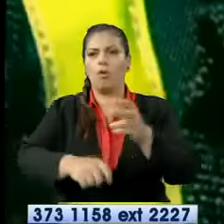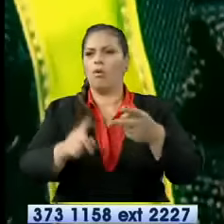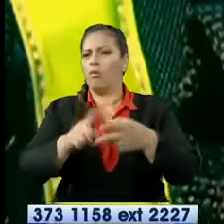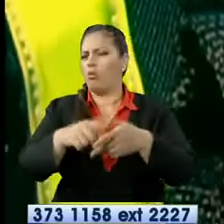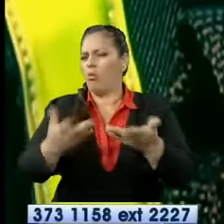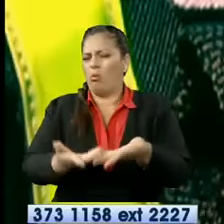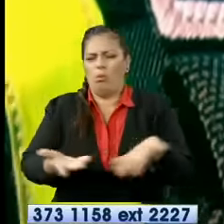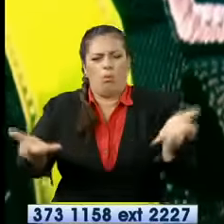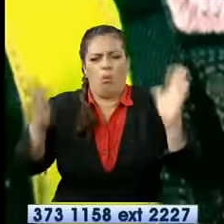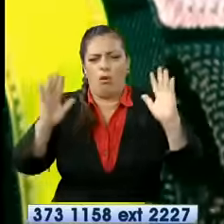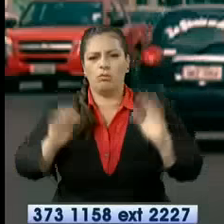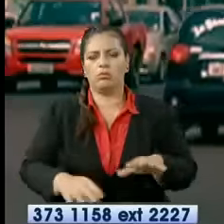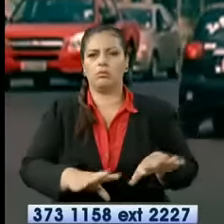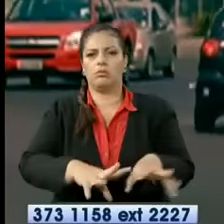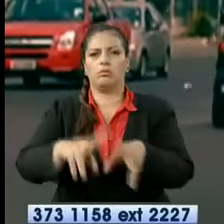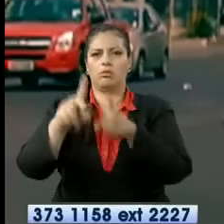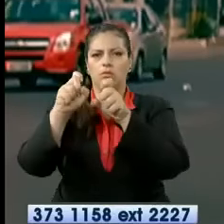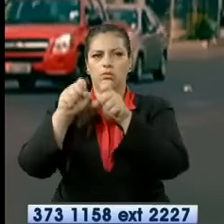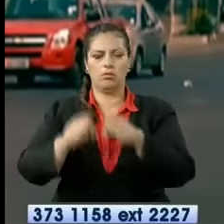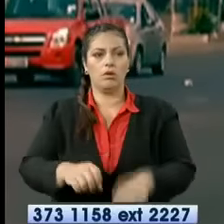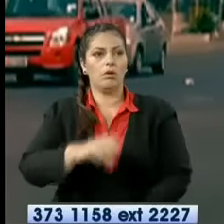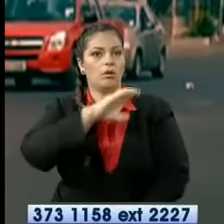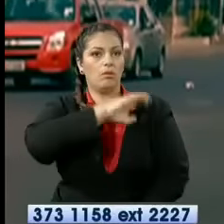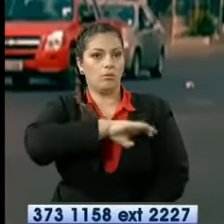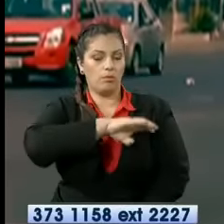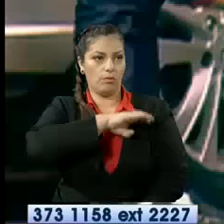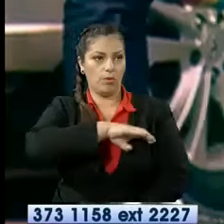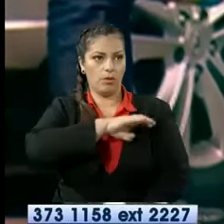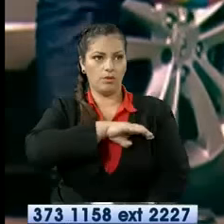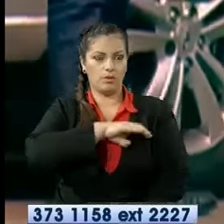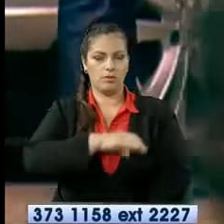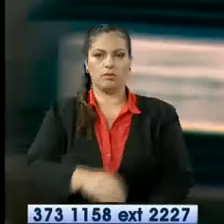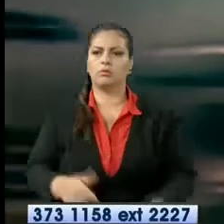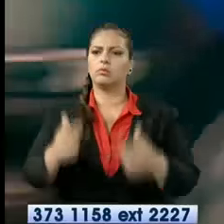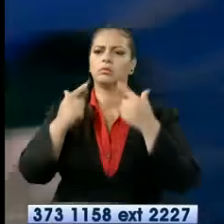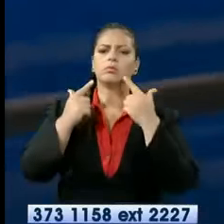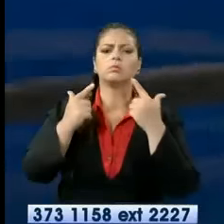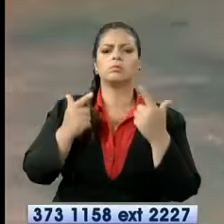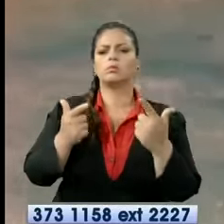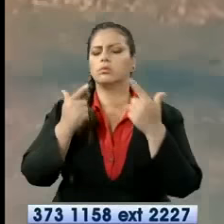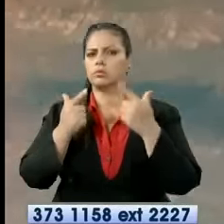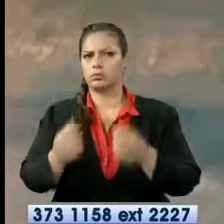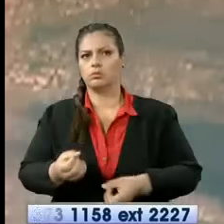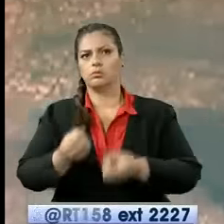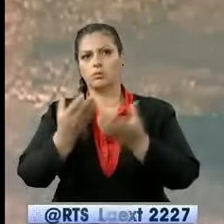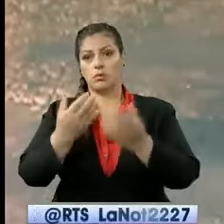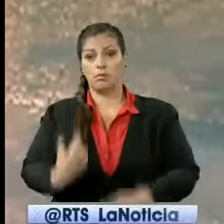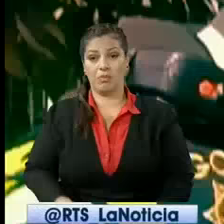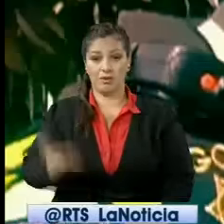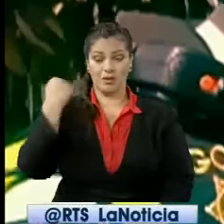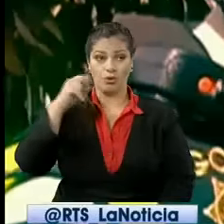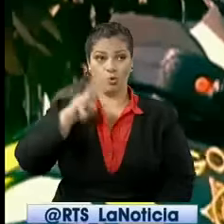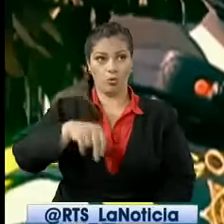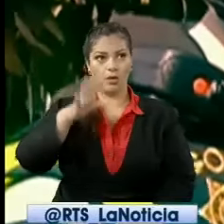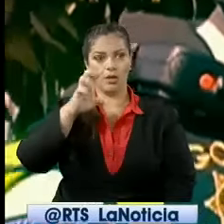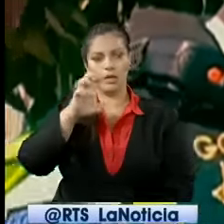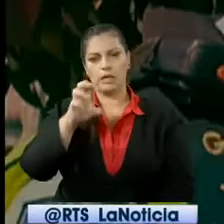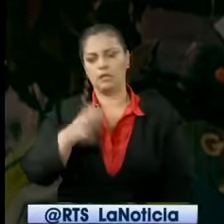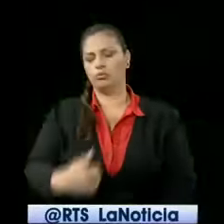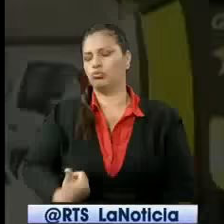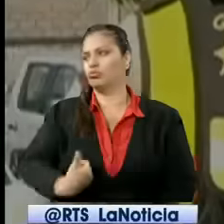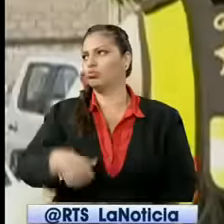La institución encargada de ofrecer vigilancia a esta zona urbana asegura que la delincuencia en comparación con el 2015 sí ha